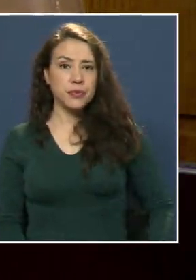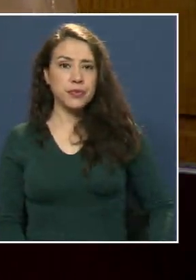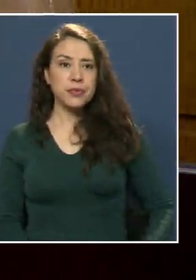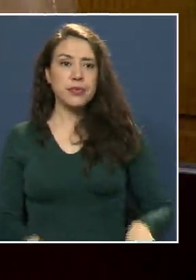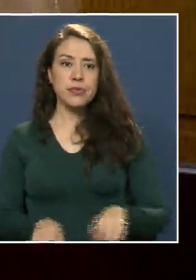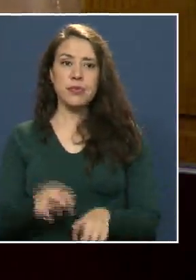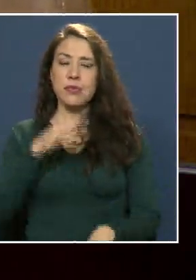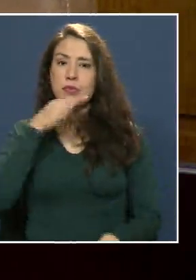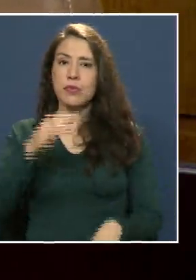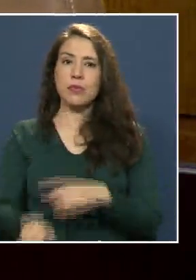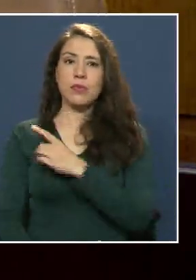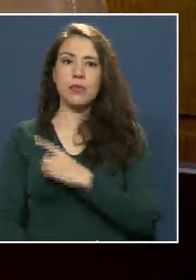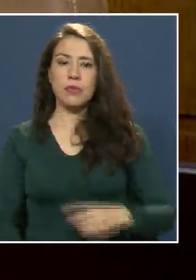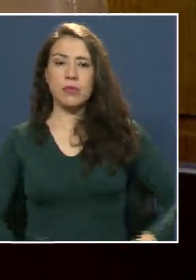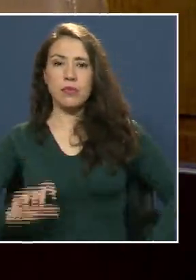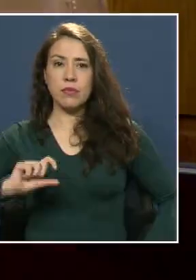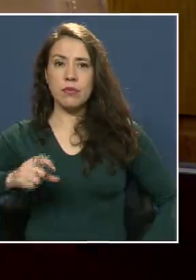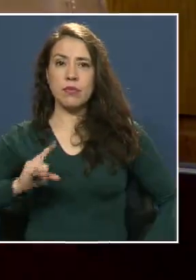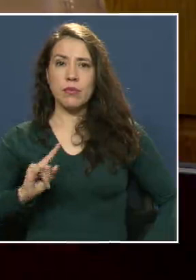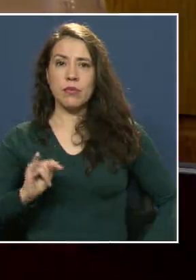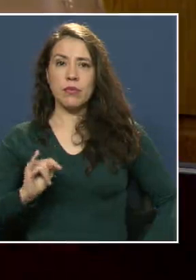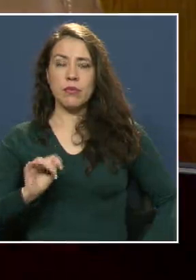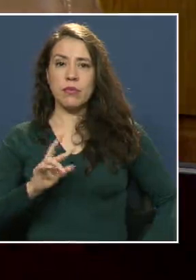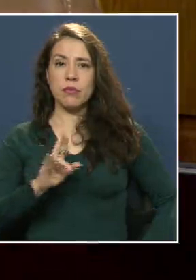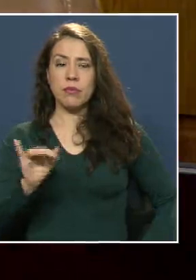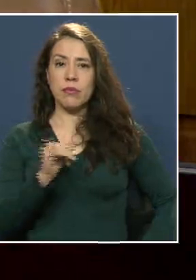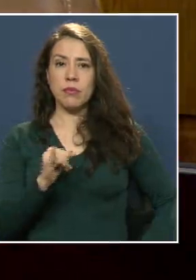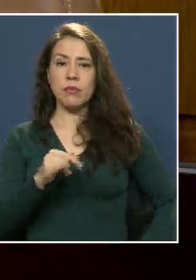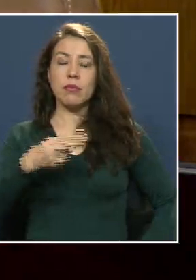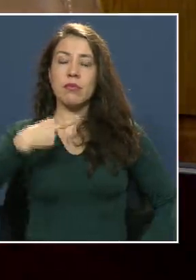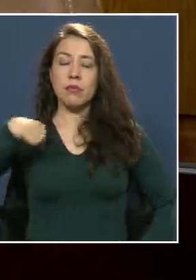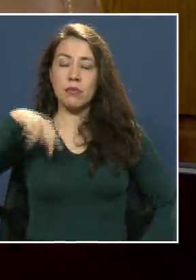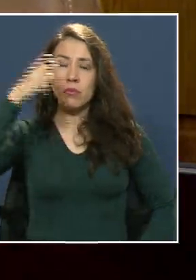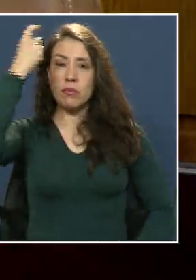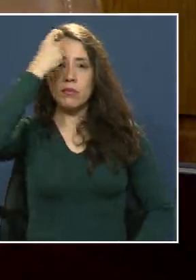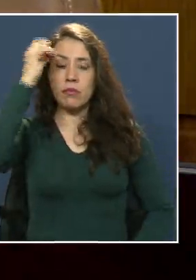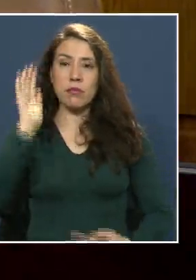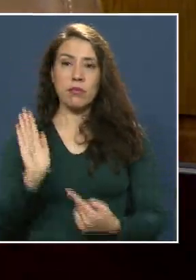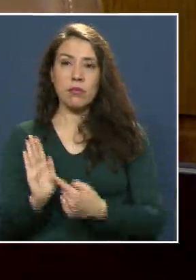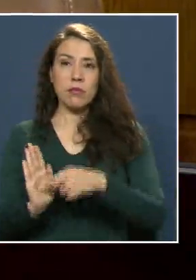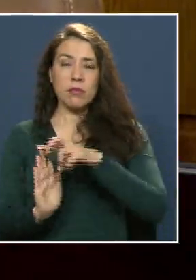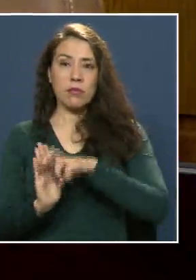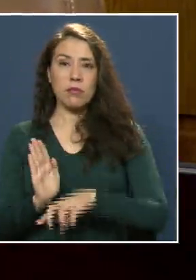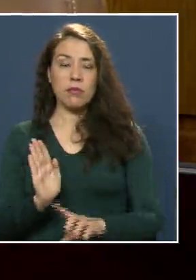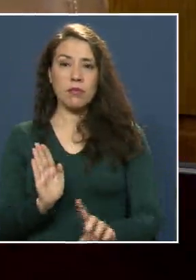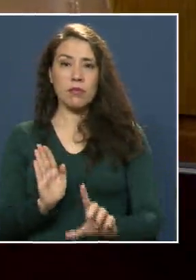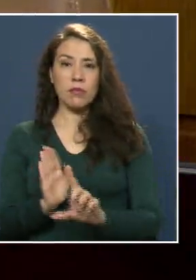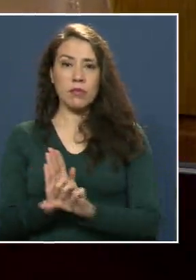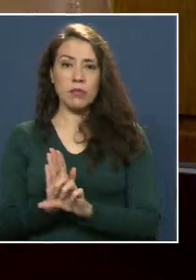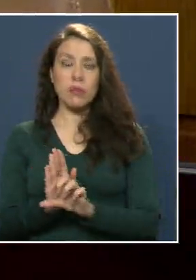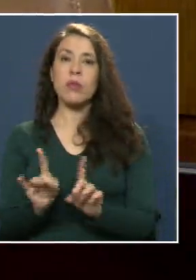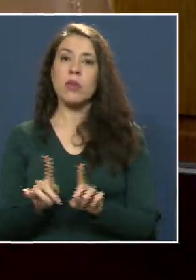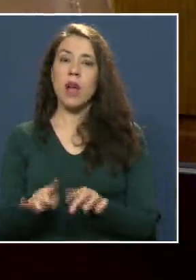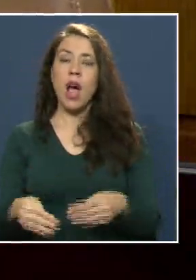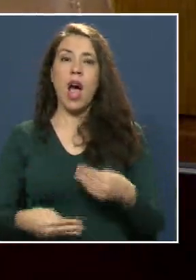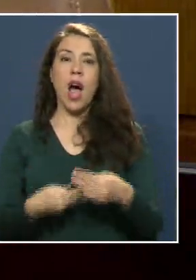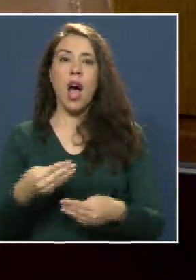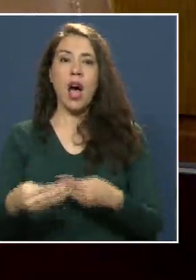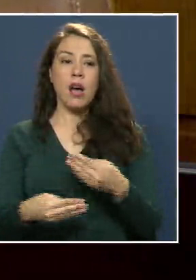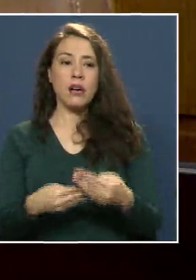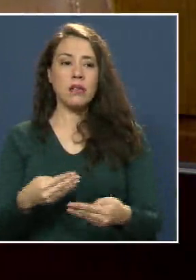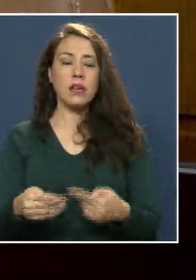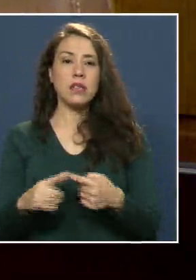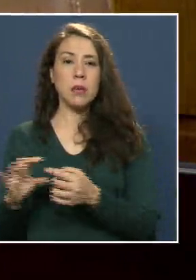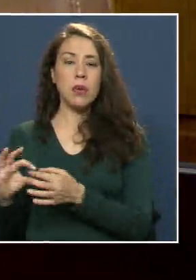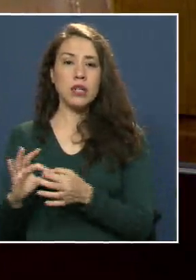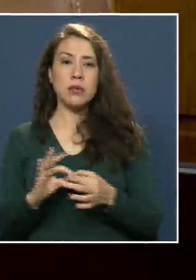como lo dijo el diputado Hugo Gutiérrez, nosotros creemos que este proyecto de ley es un avance y por